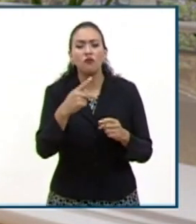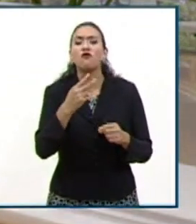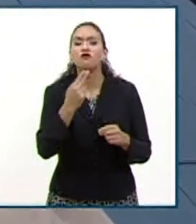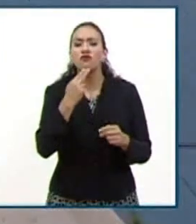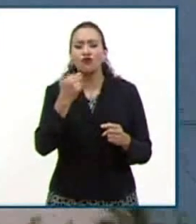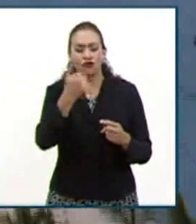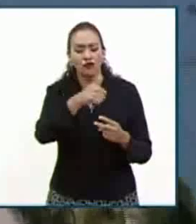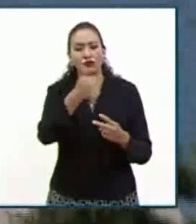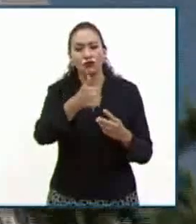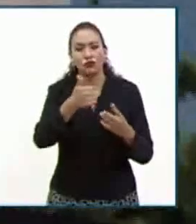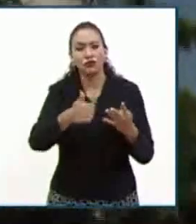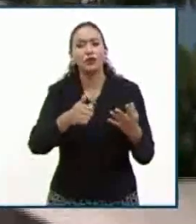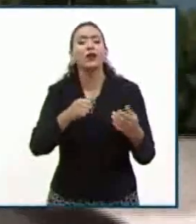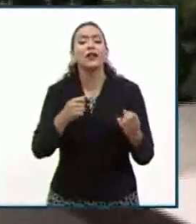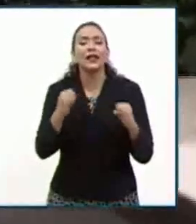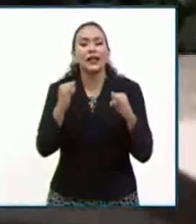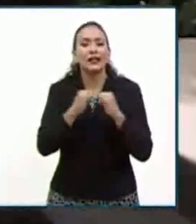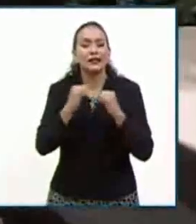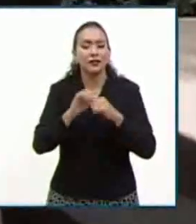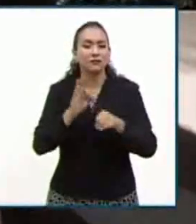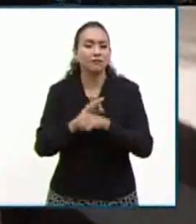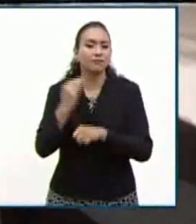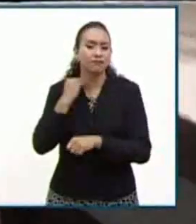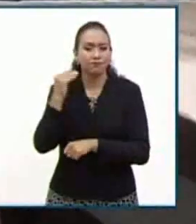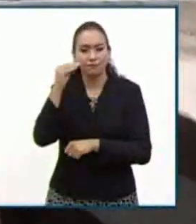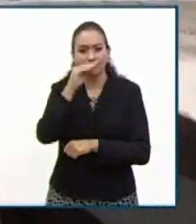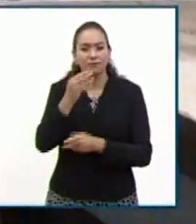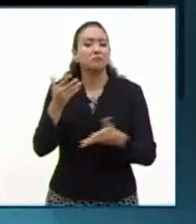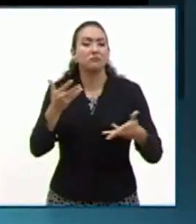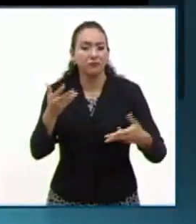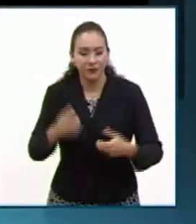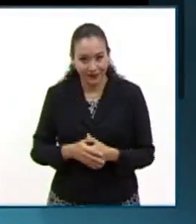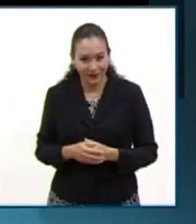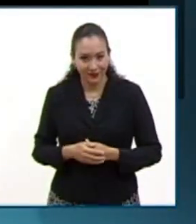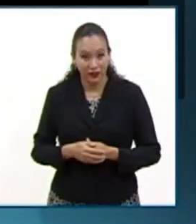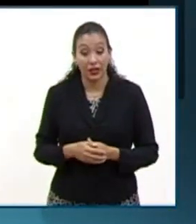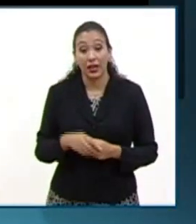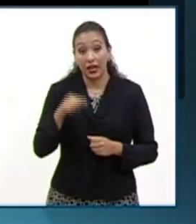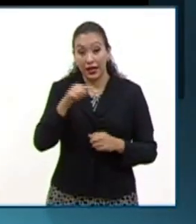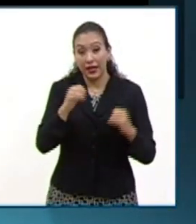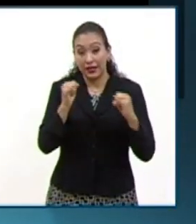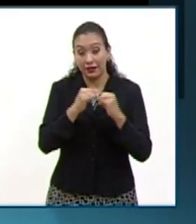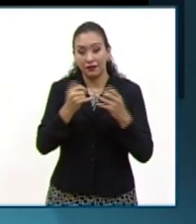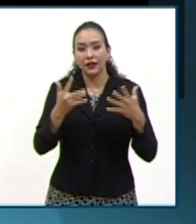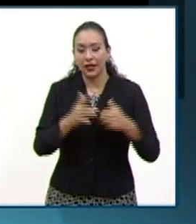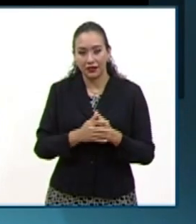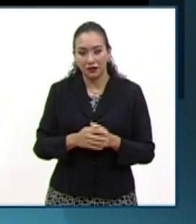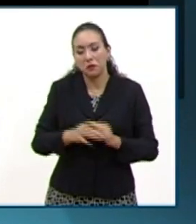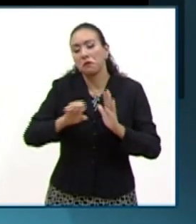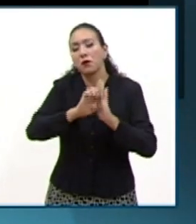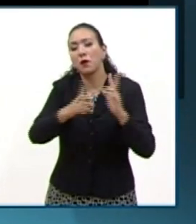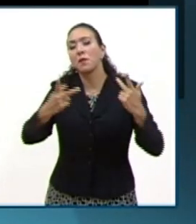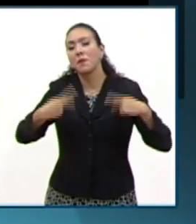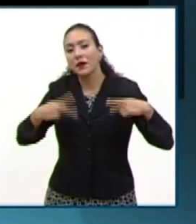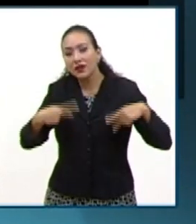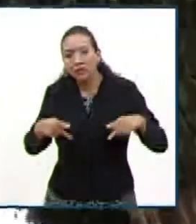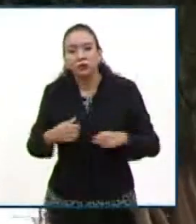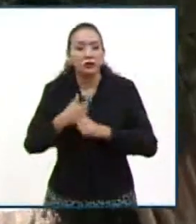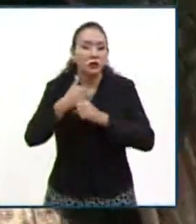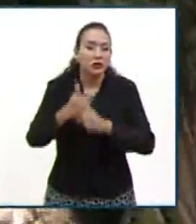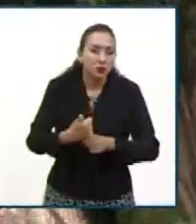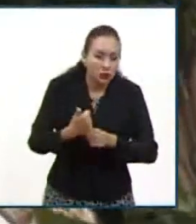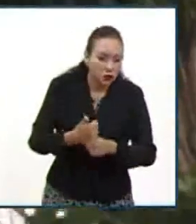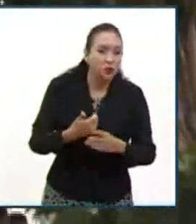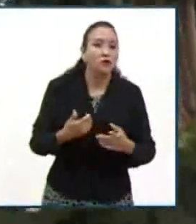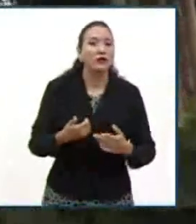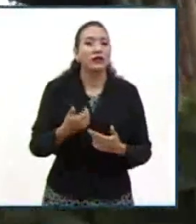del Instituto Federal de la Defensoría Pública, un órgano que contribuye a que las personas más vulnerables accedan a servicios de